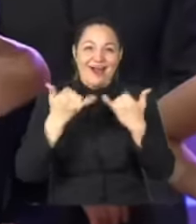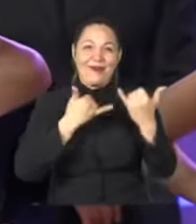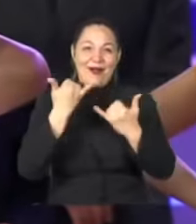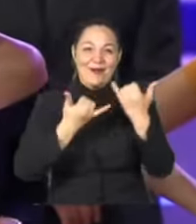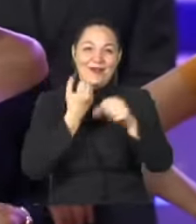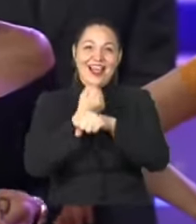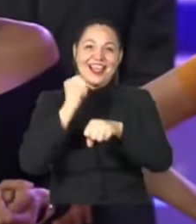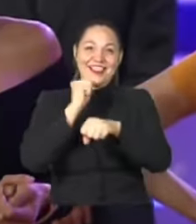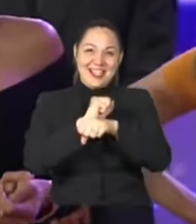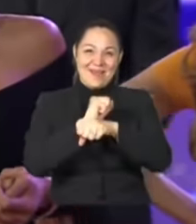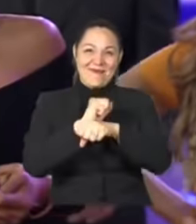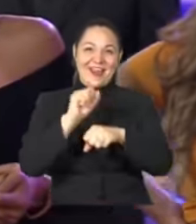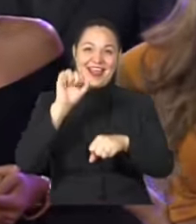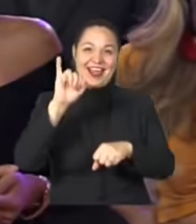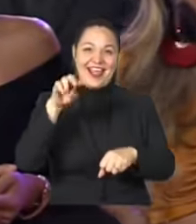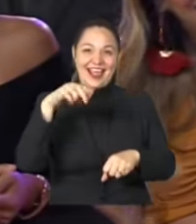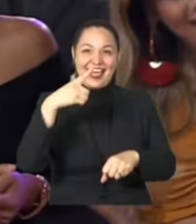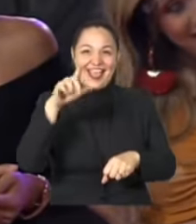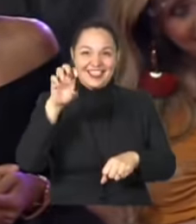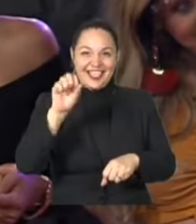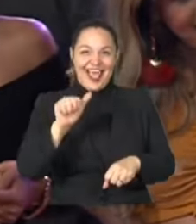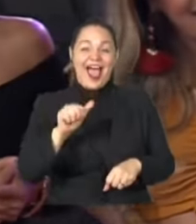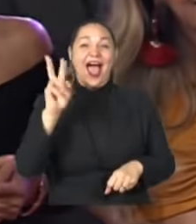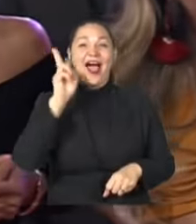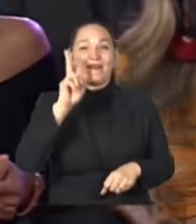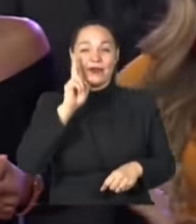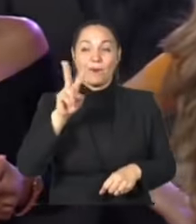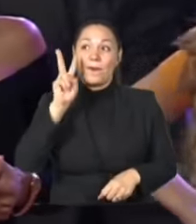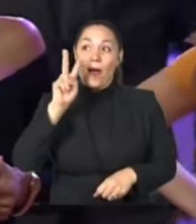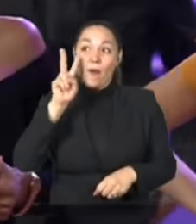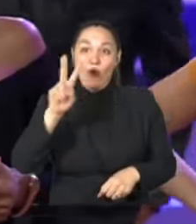Oigan, vámonos hasta los vestidores, porque el can...